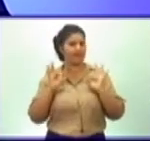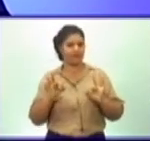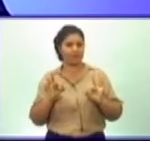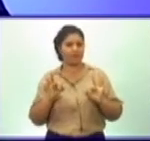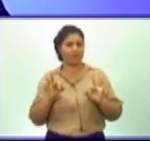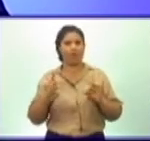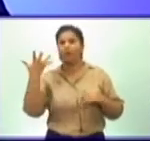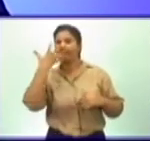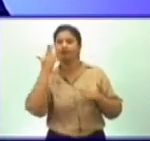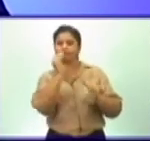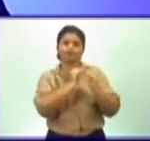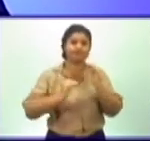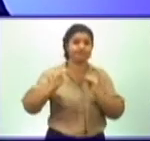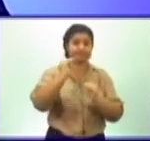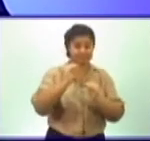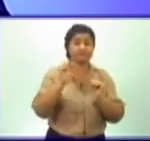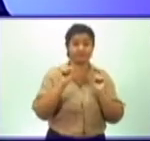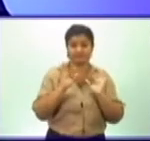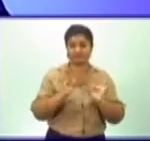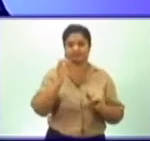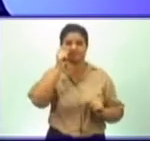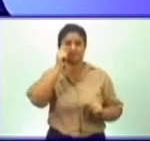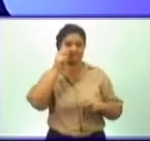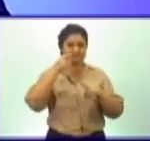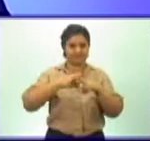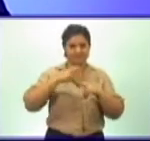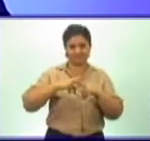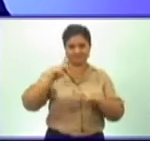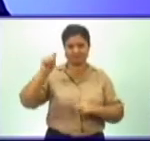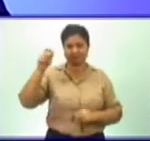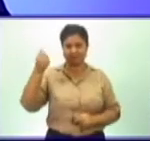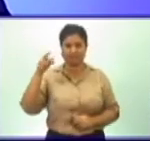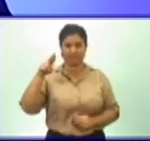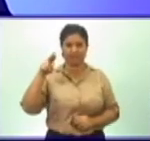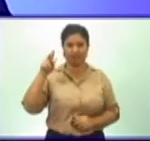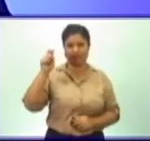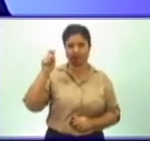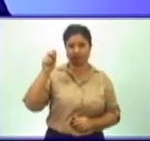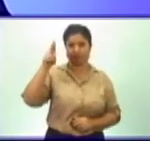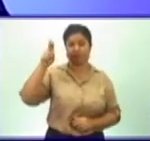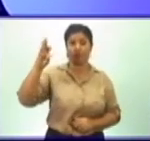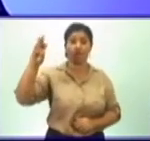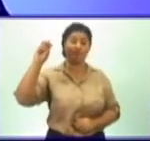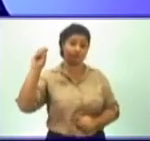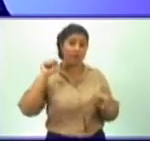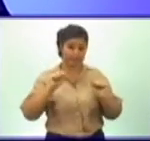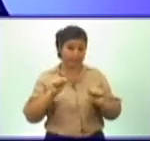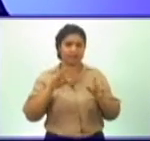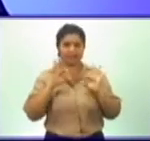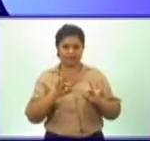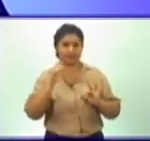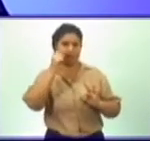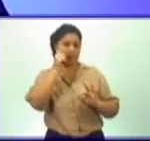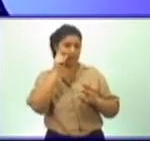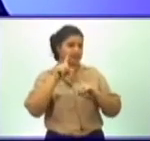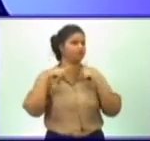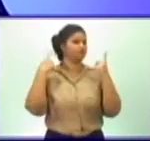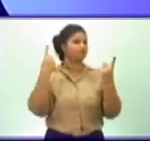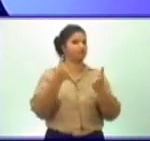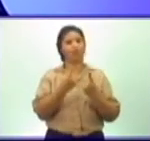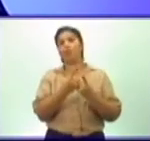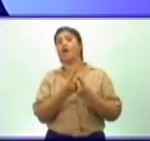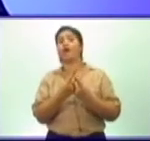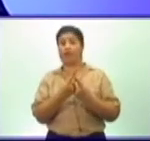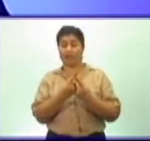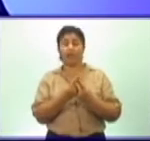Tartufo. Ese es el motivo por el que ellos están conversando. Por supuesto, hay un grupo de personajes que lo apoya, como